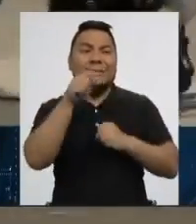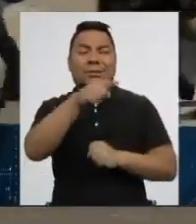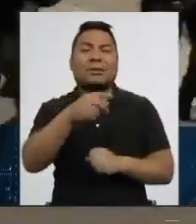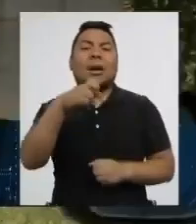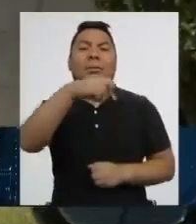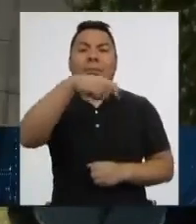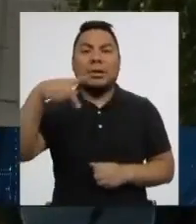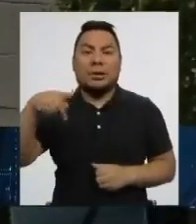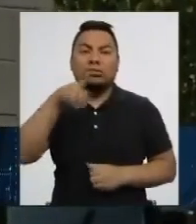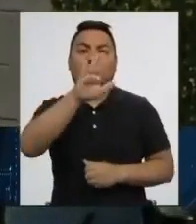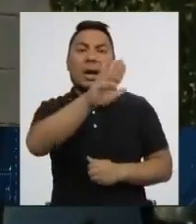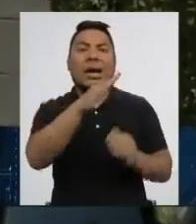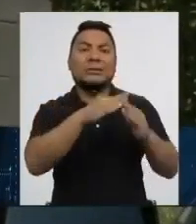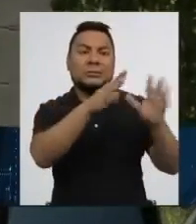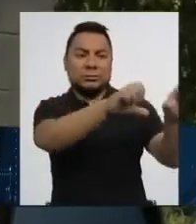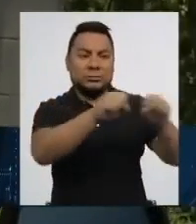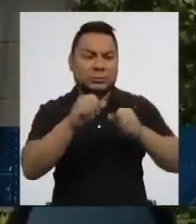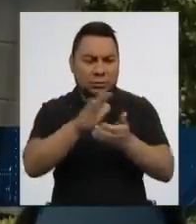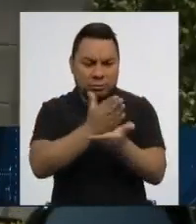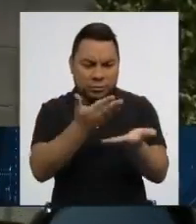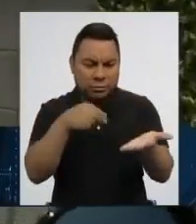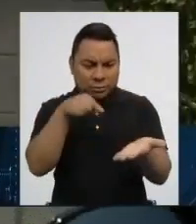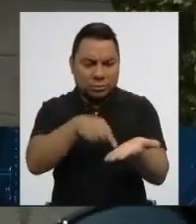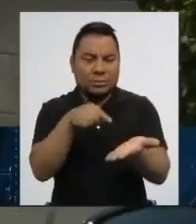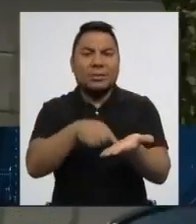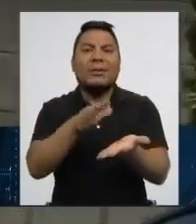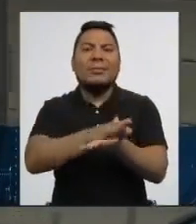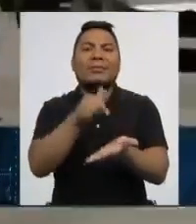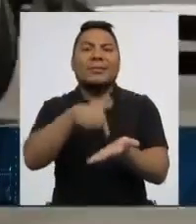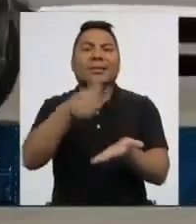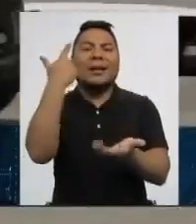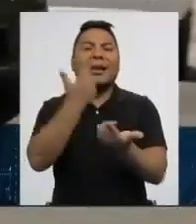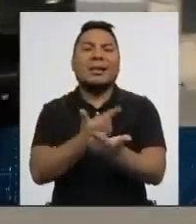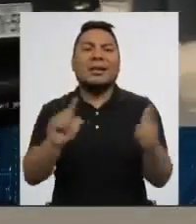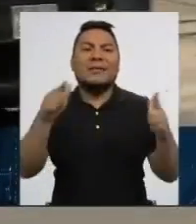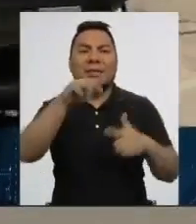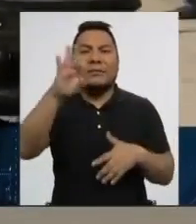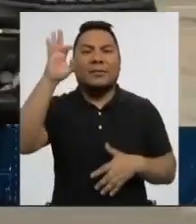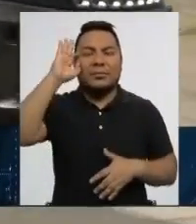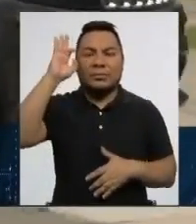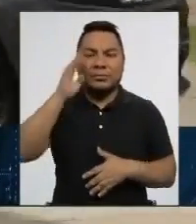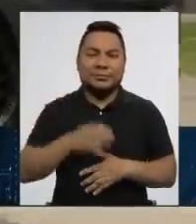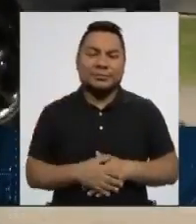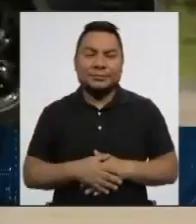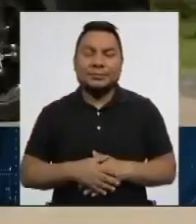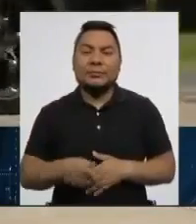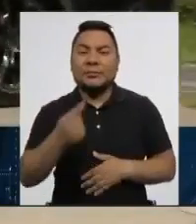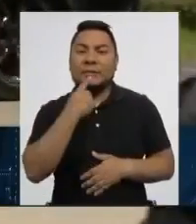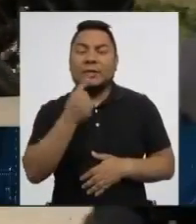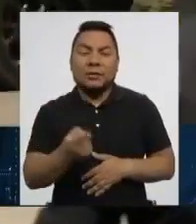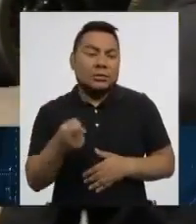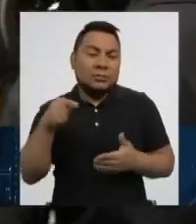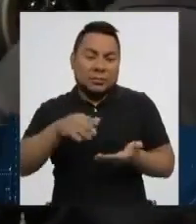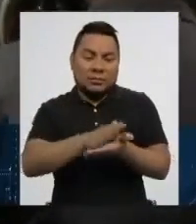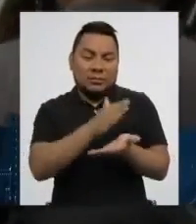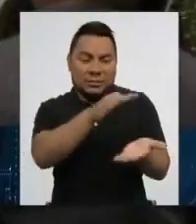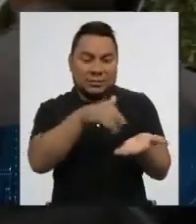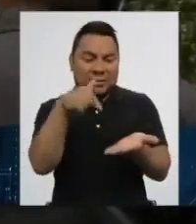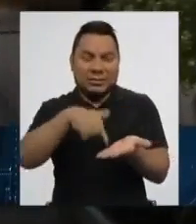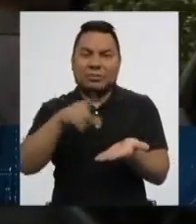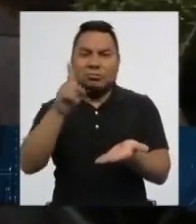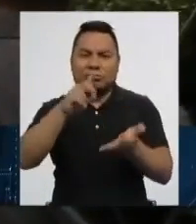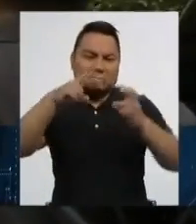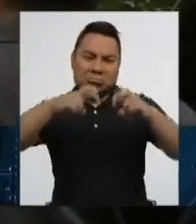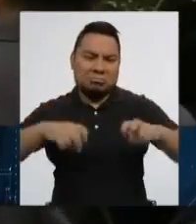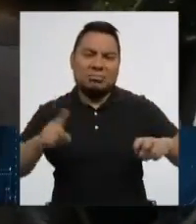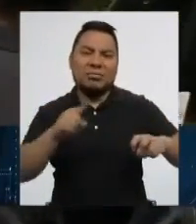Pablo Kuczynski y que guardarían relación con el indulto al expresidente Alberto Fujimori. Precisó que aunque no son materia de la investigación